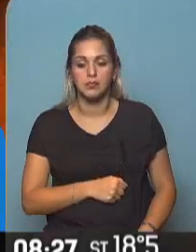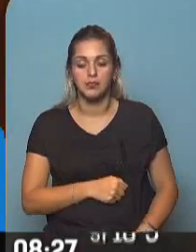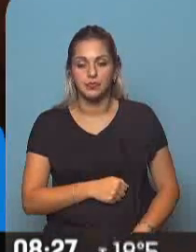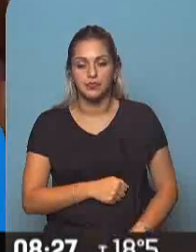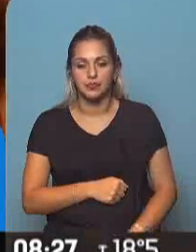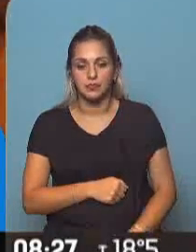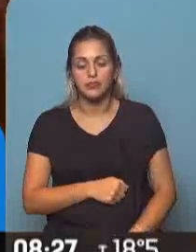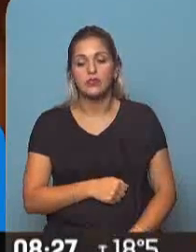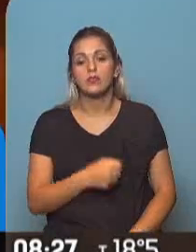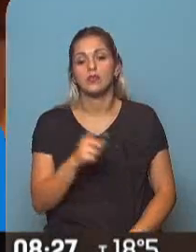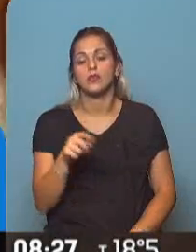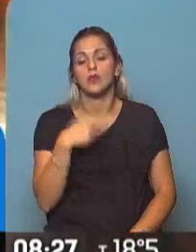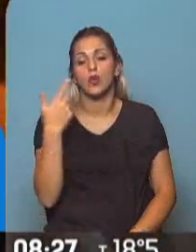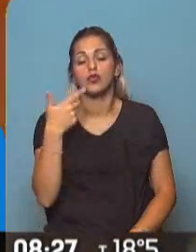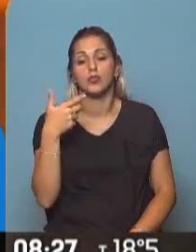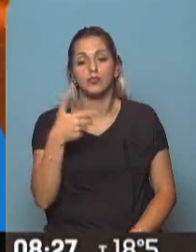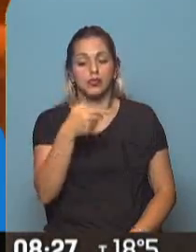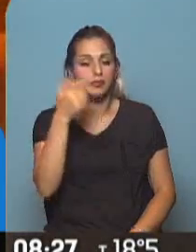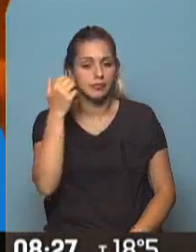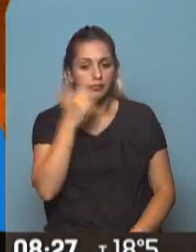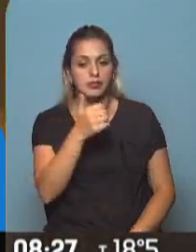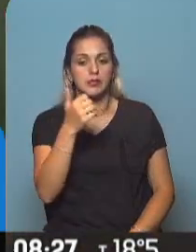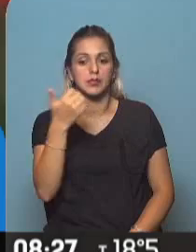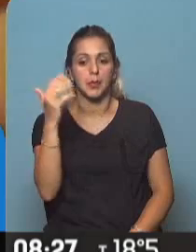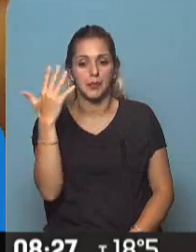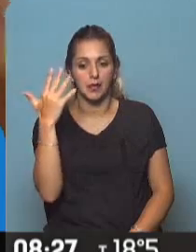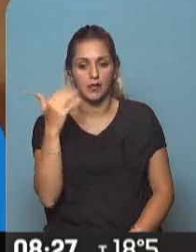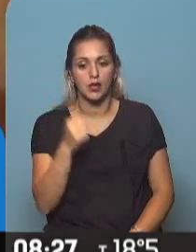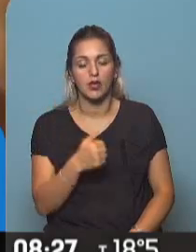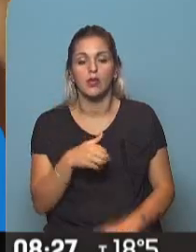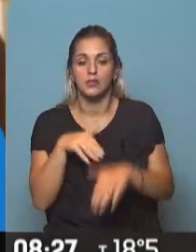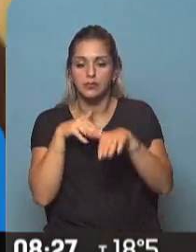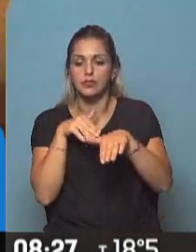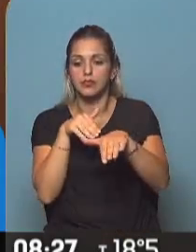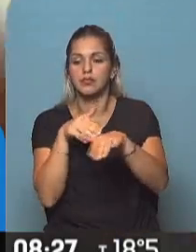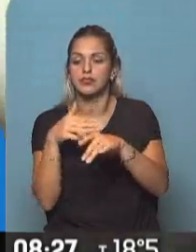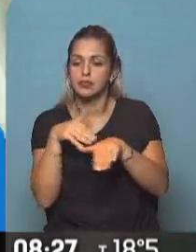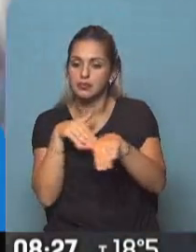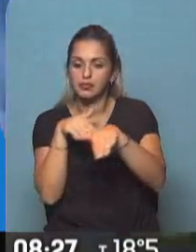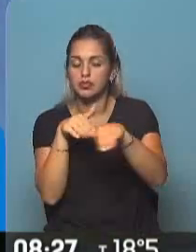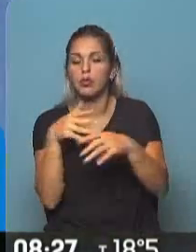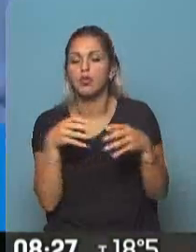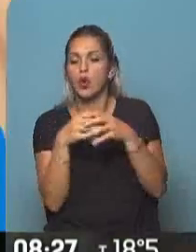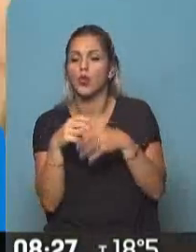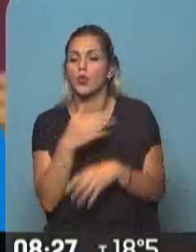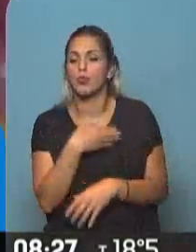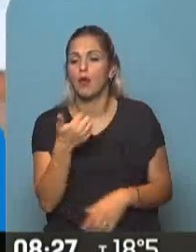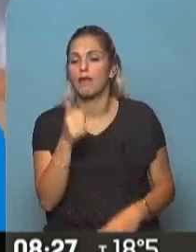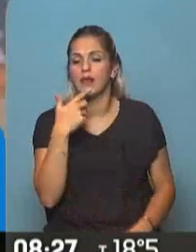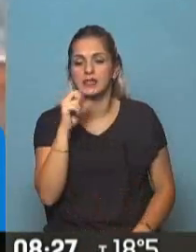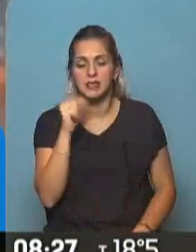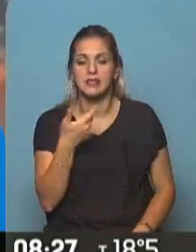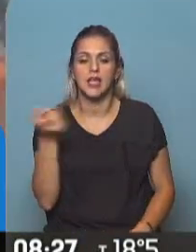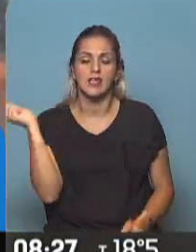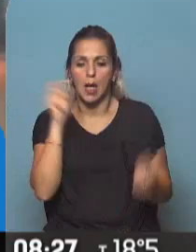lados otro tiro raspó uno de los vidrios nuestra caravana está siendo perseguida por grupos fascistas ya lanzaron huevos